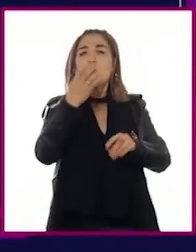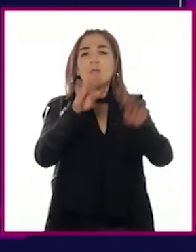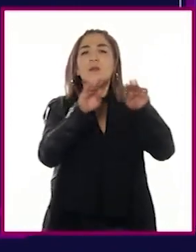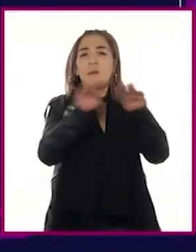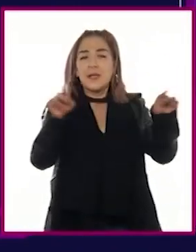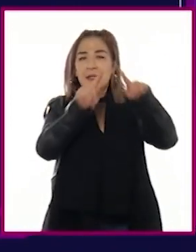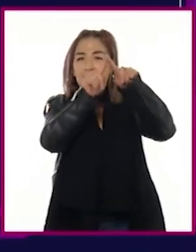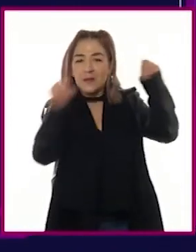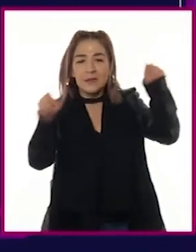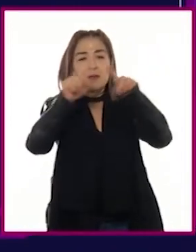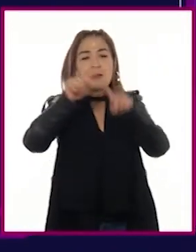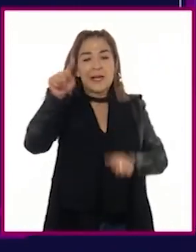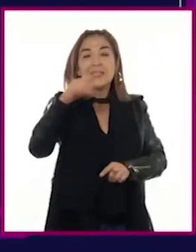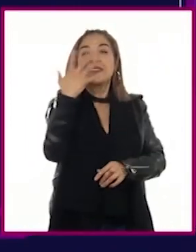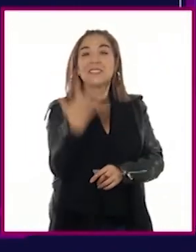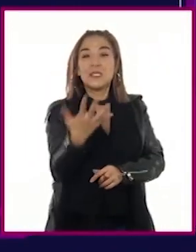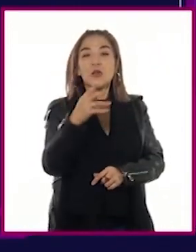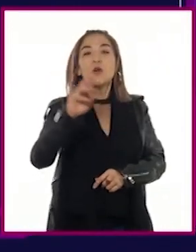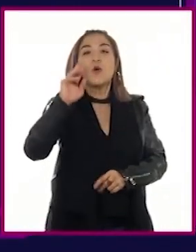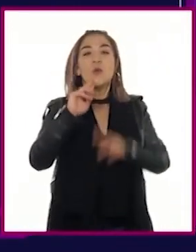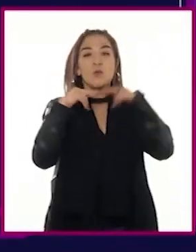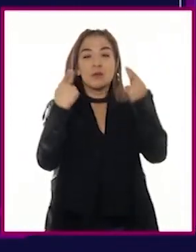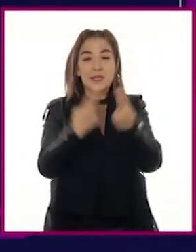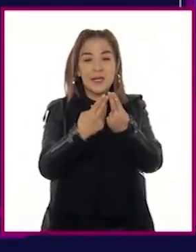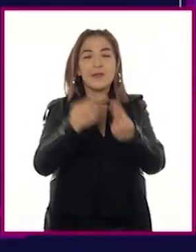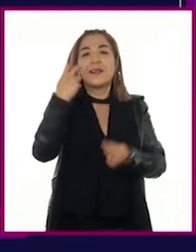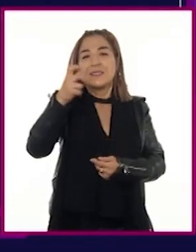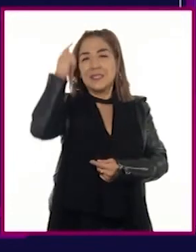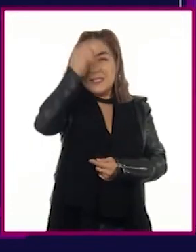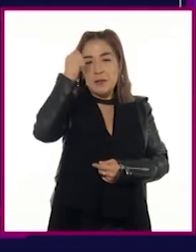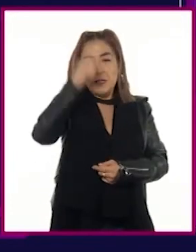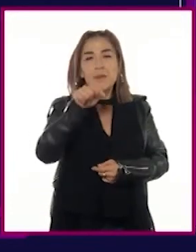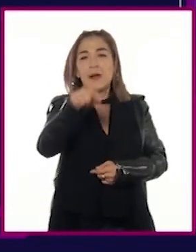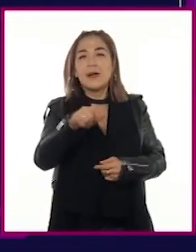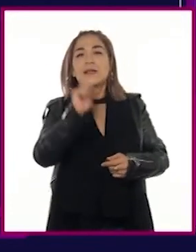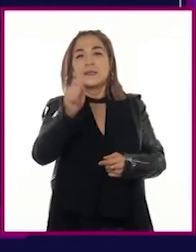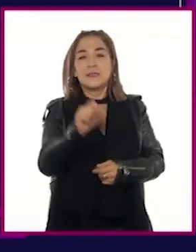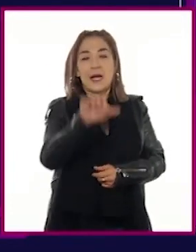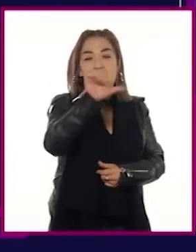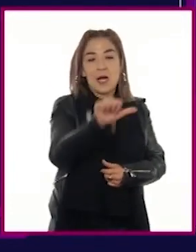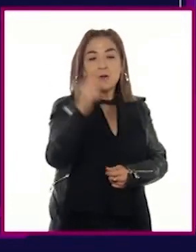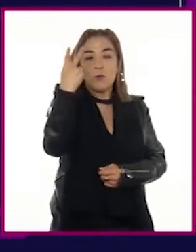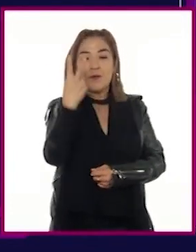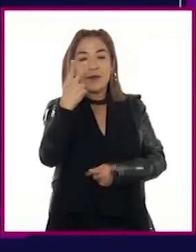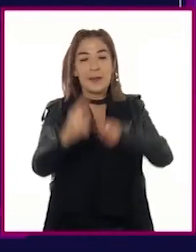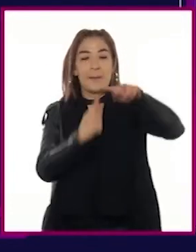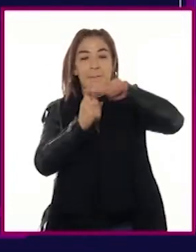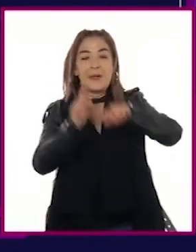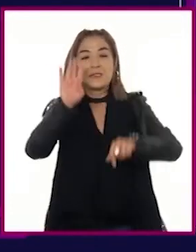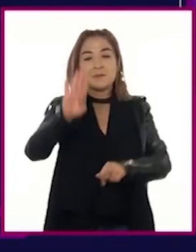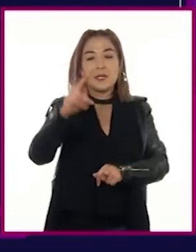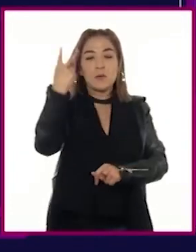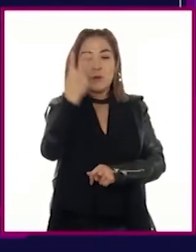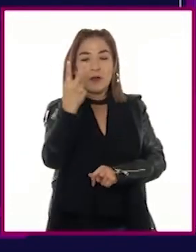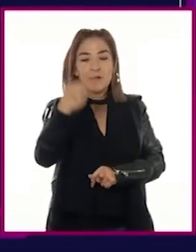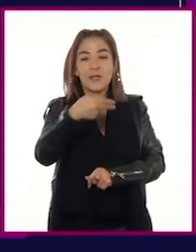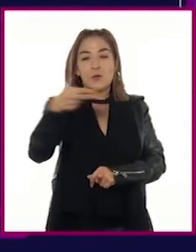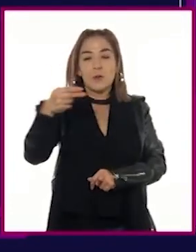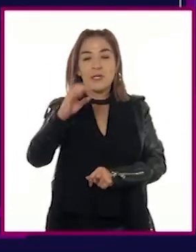Se sustituye en la expresión algebraica del teorema de Pitágoras a cuadrada más b cuadrada igual a c